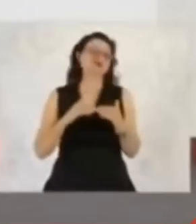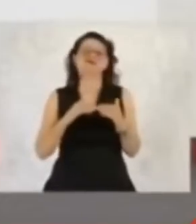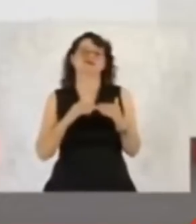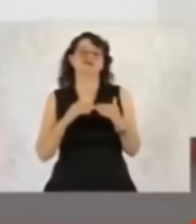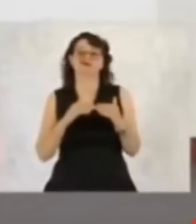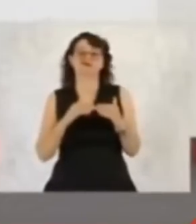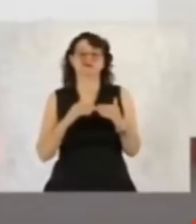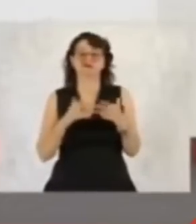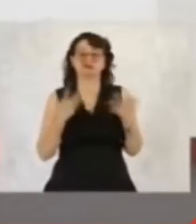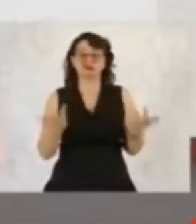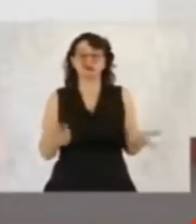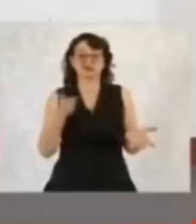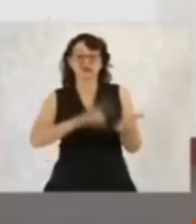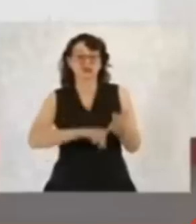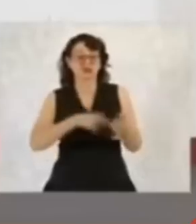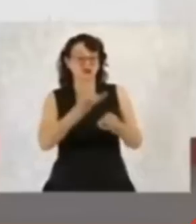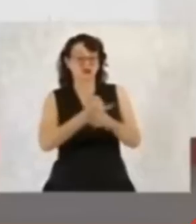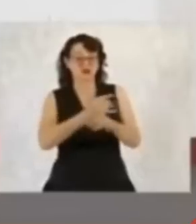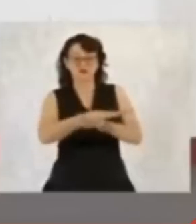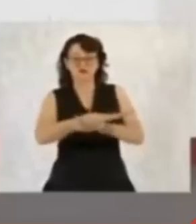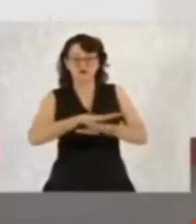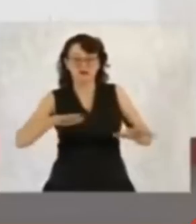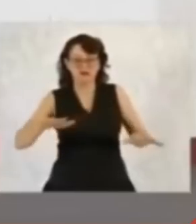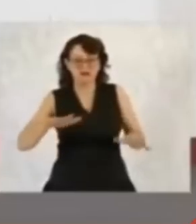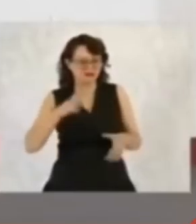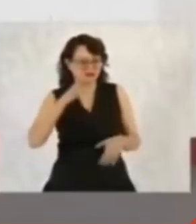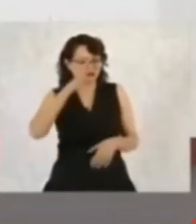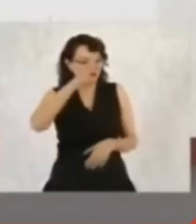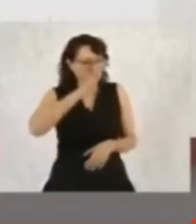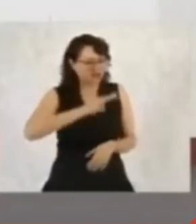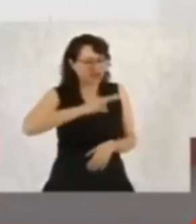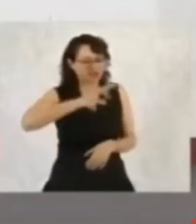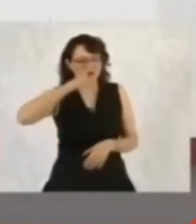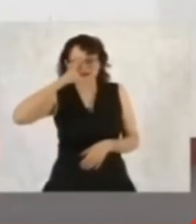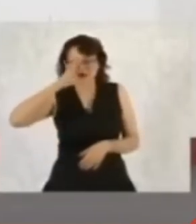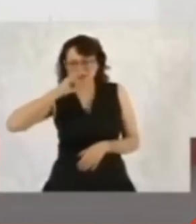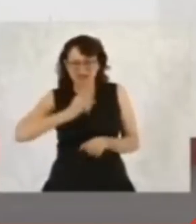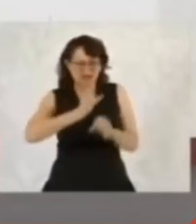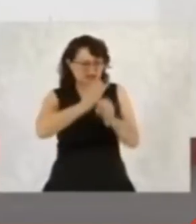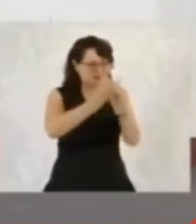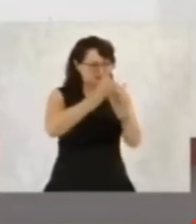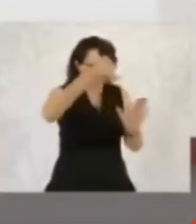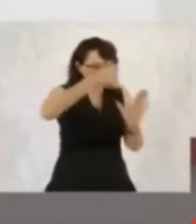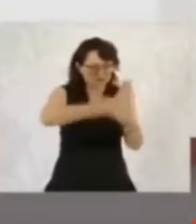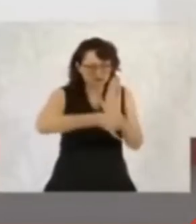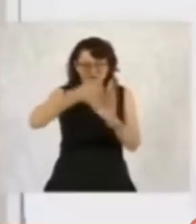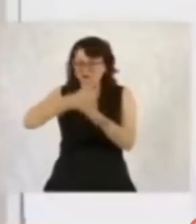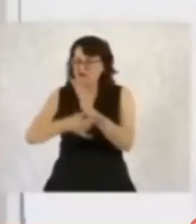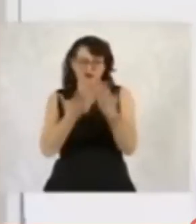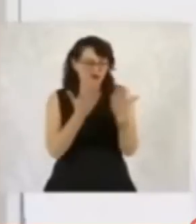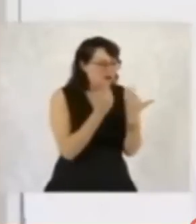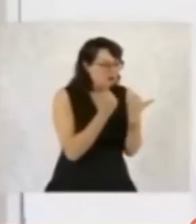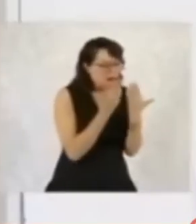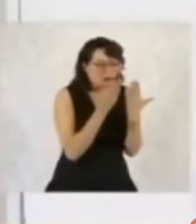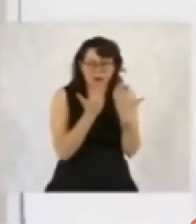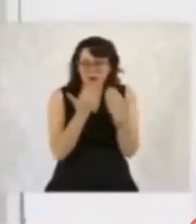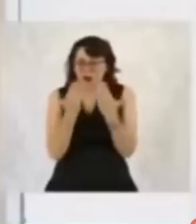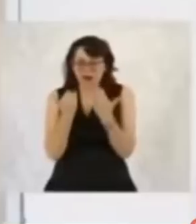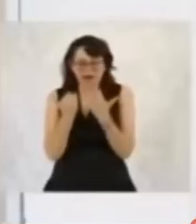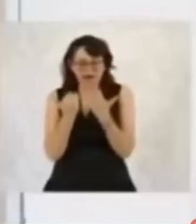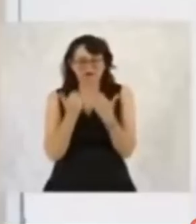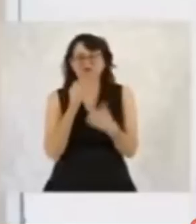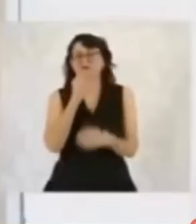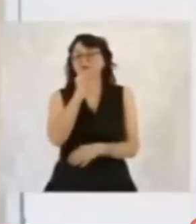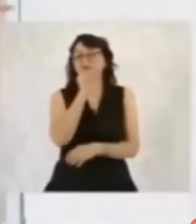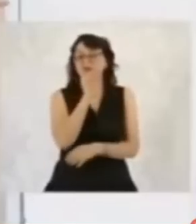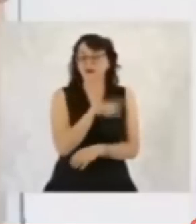que la información que se incluyó representa una descripción de hechos que no fueron investigados ni confirmados.